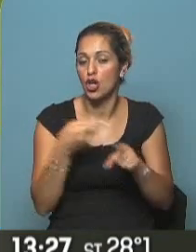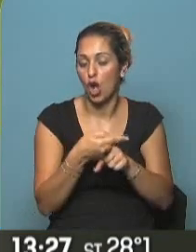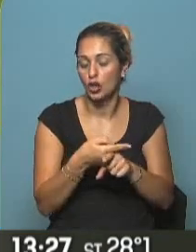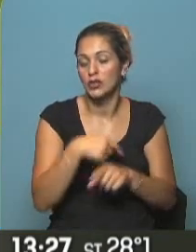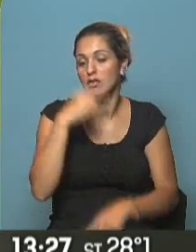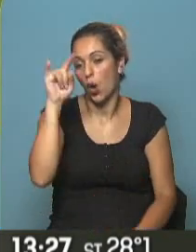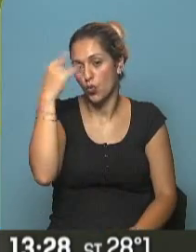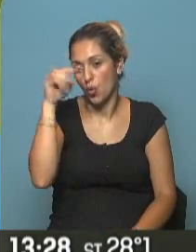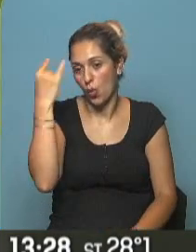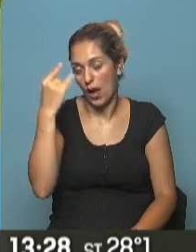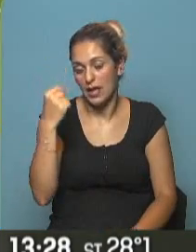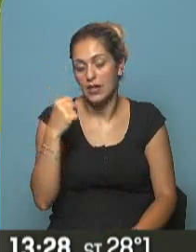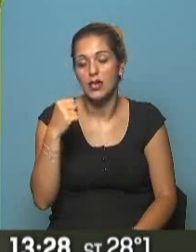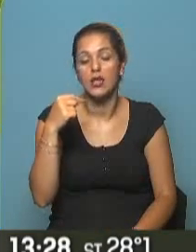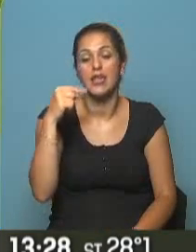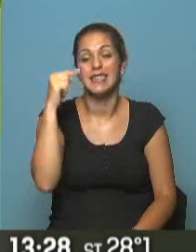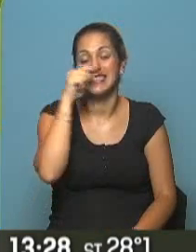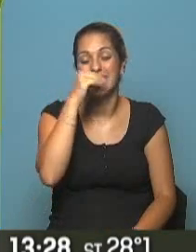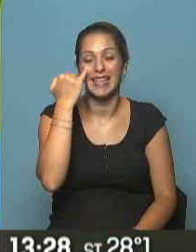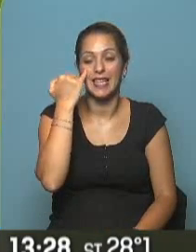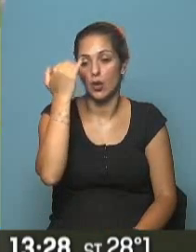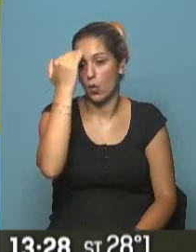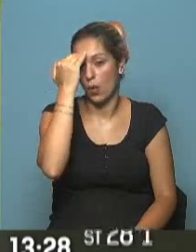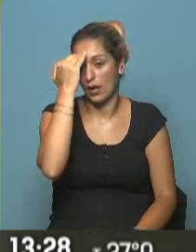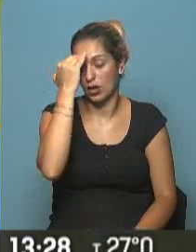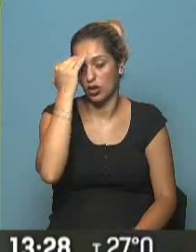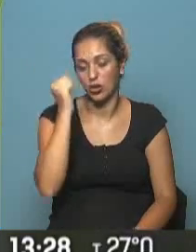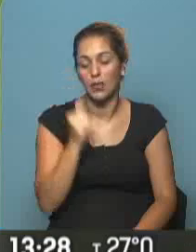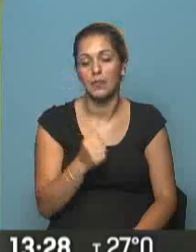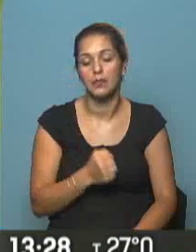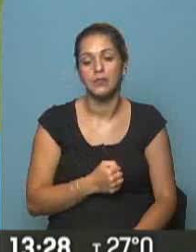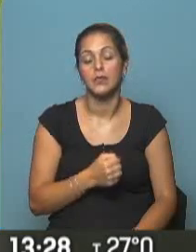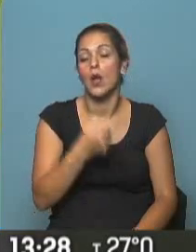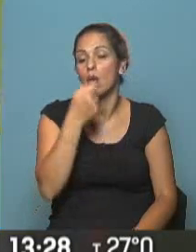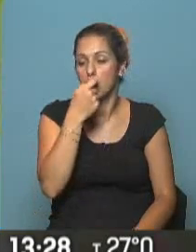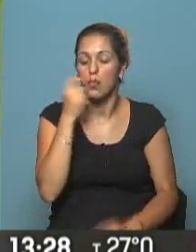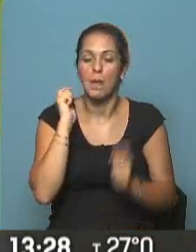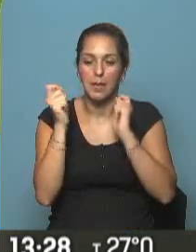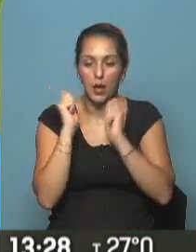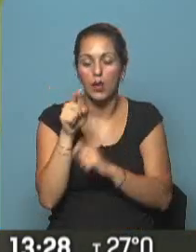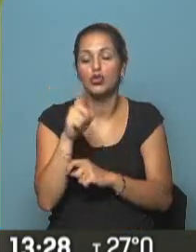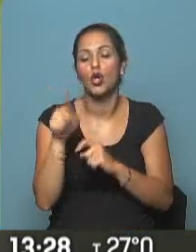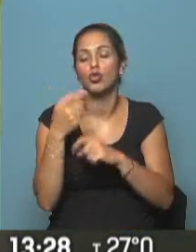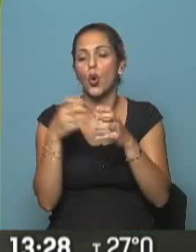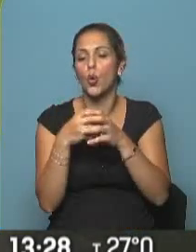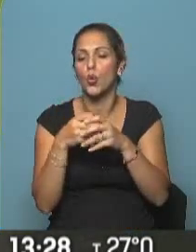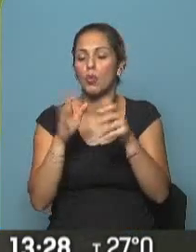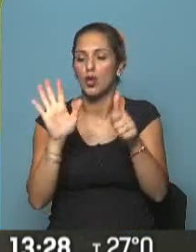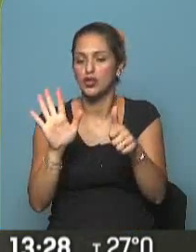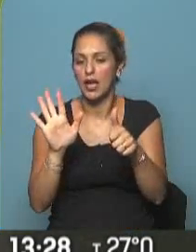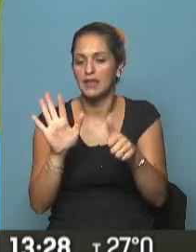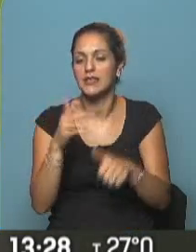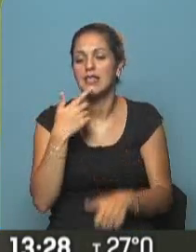de Uruguay, 19:15. Mario Díaz, el paraguayo, será el árbitro. Grupo 6, que completan